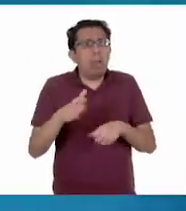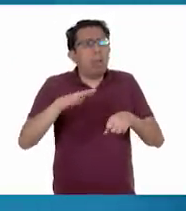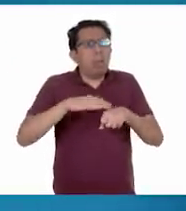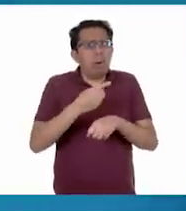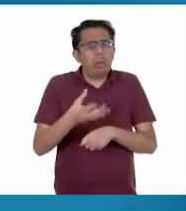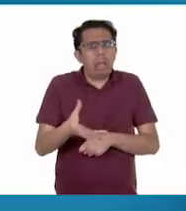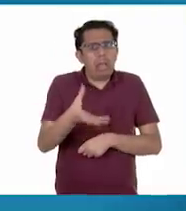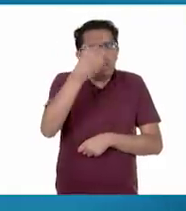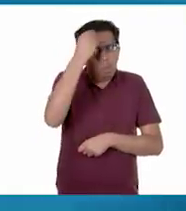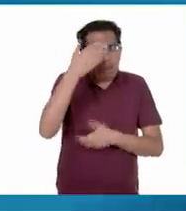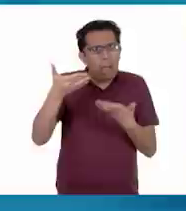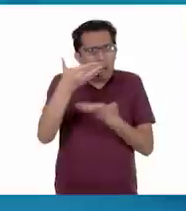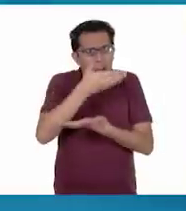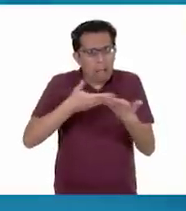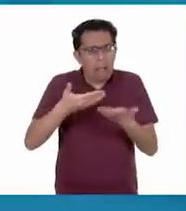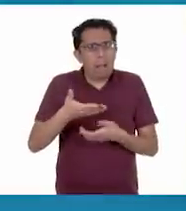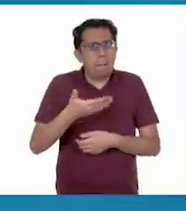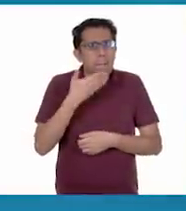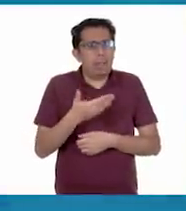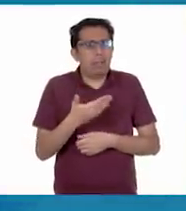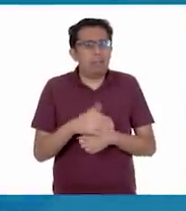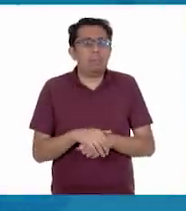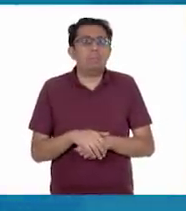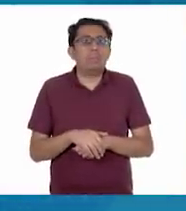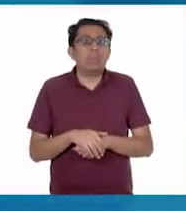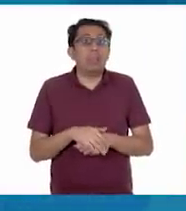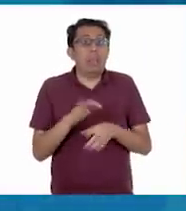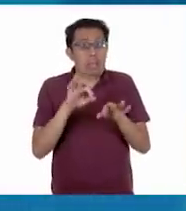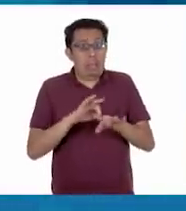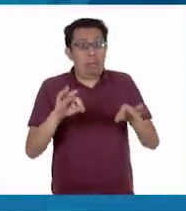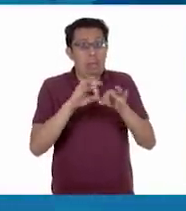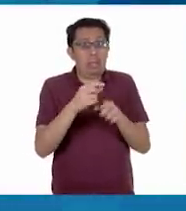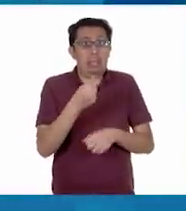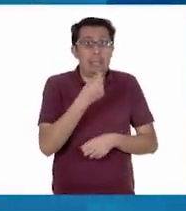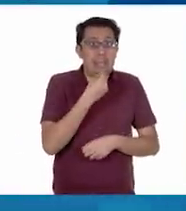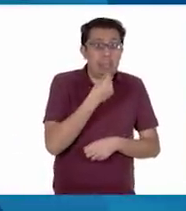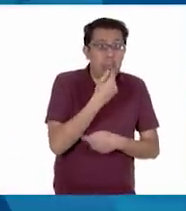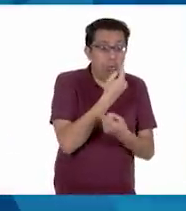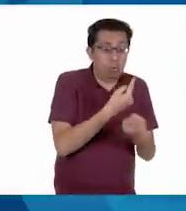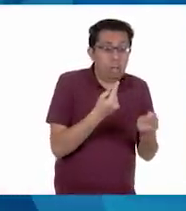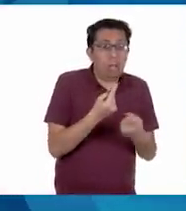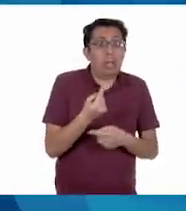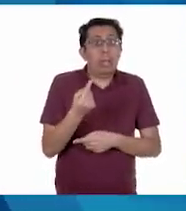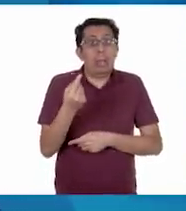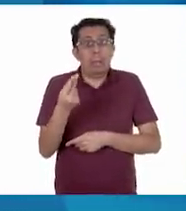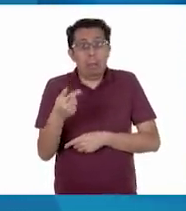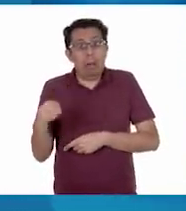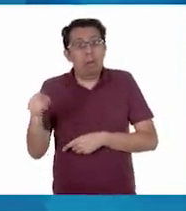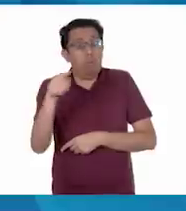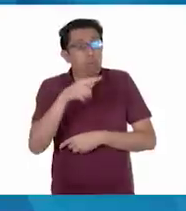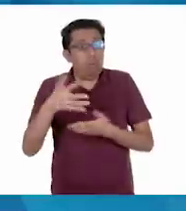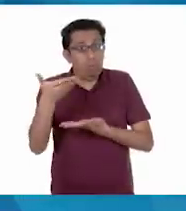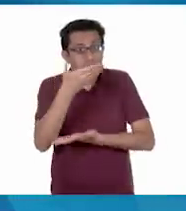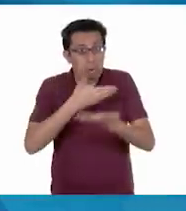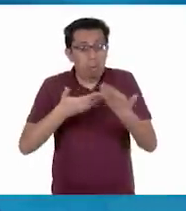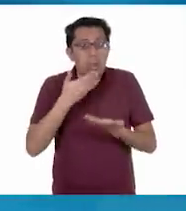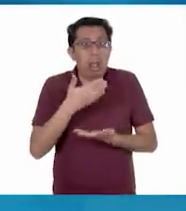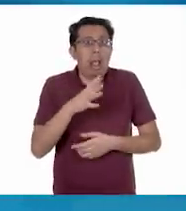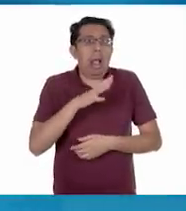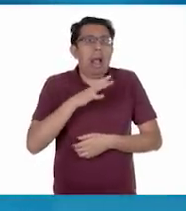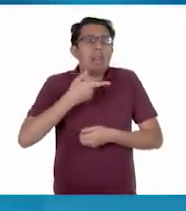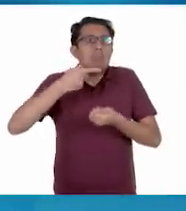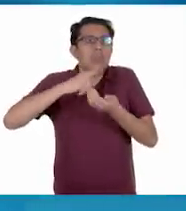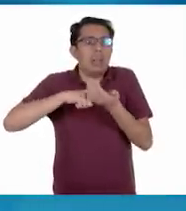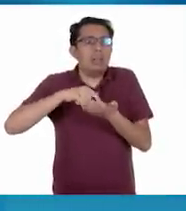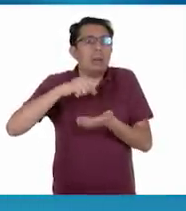perro? Es importante la convivencia entre niños y perros porque recordemos que forman parte del mismo espacio, forman parte de